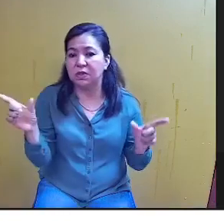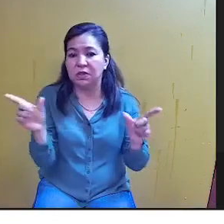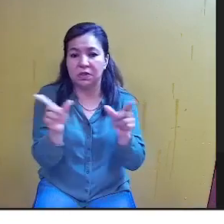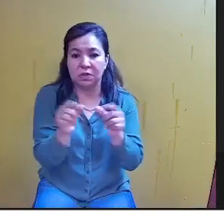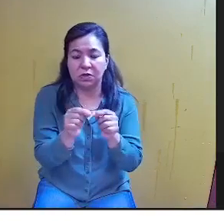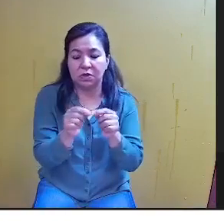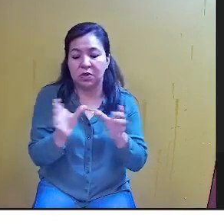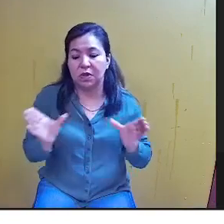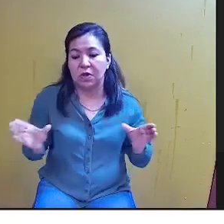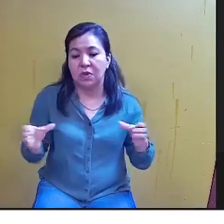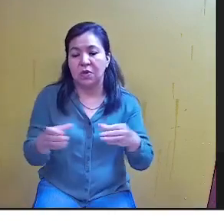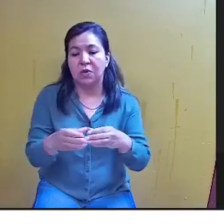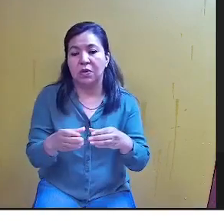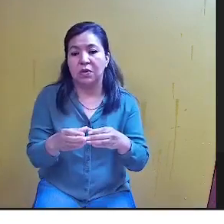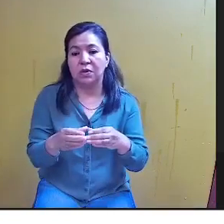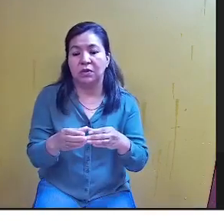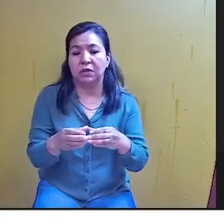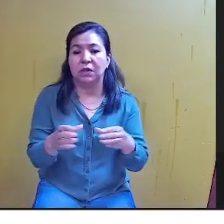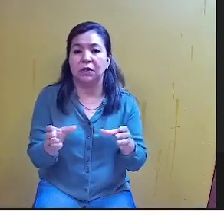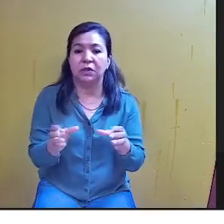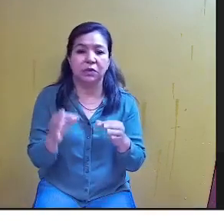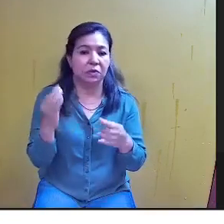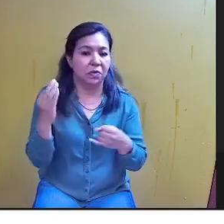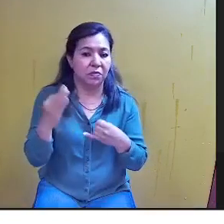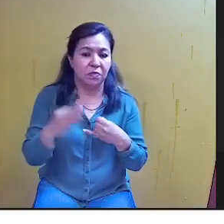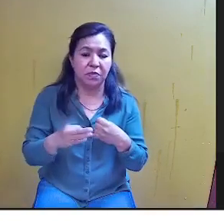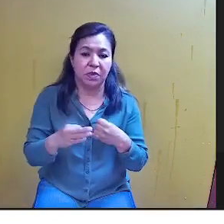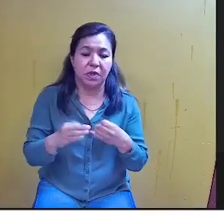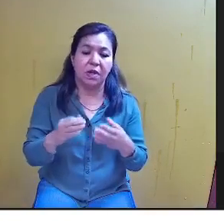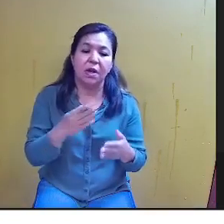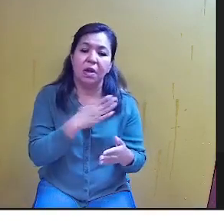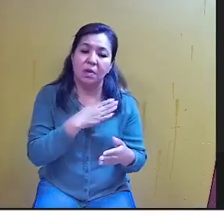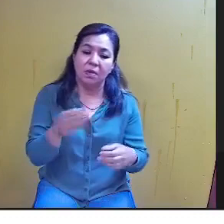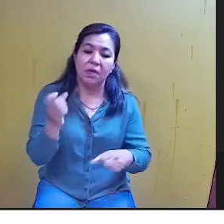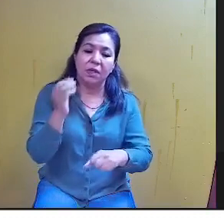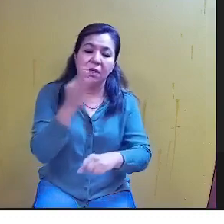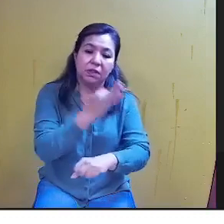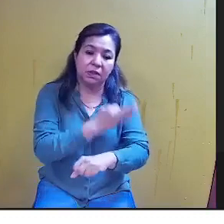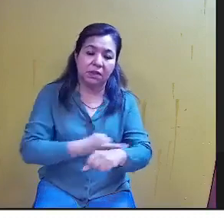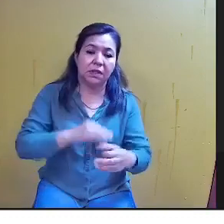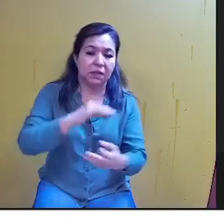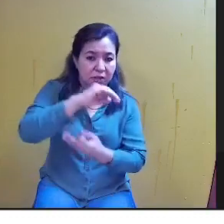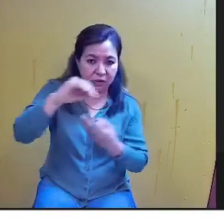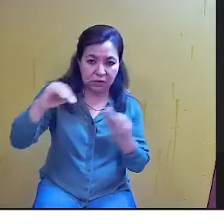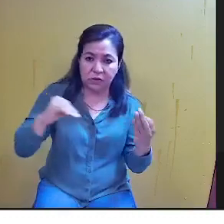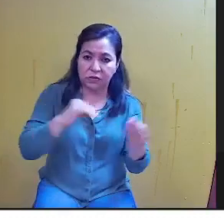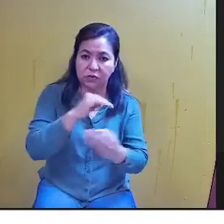sesión de resolución. Buenas tardes a todas y a todos. Buenas tardes. Buenas tardes.